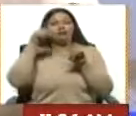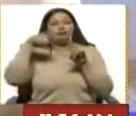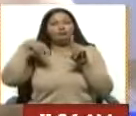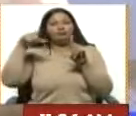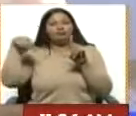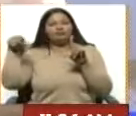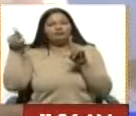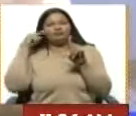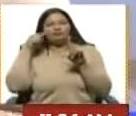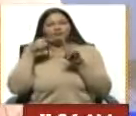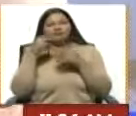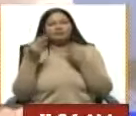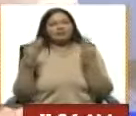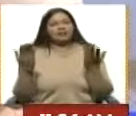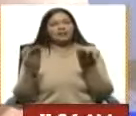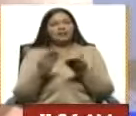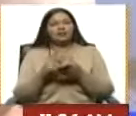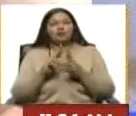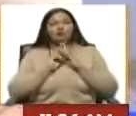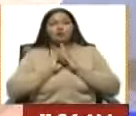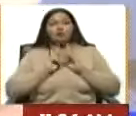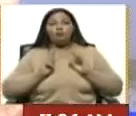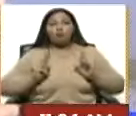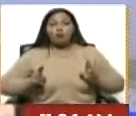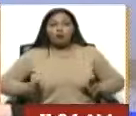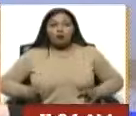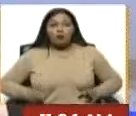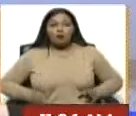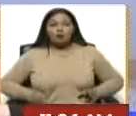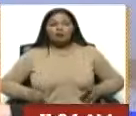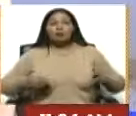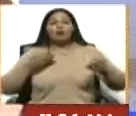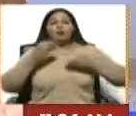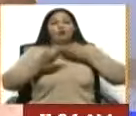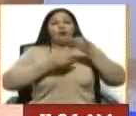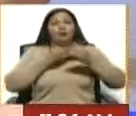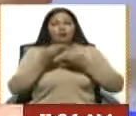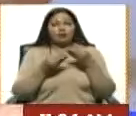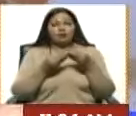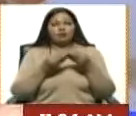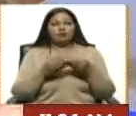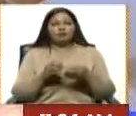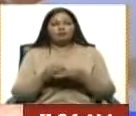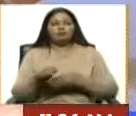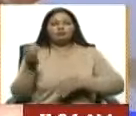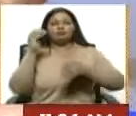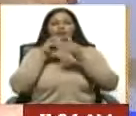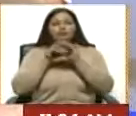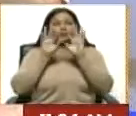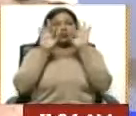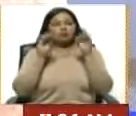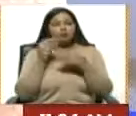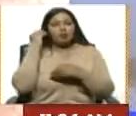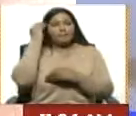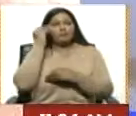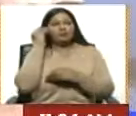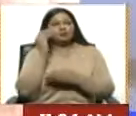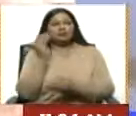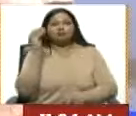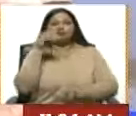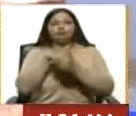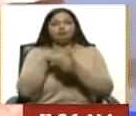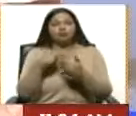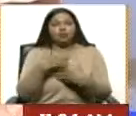No, ¿qué hay detrás del algoritmo? Seres humanos que lo realizan y que le meten su forma de pensar, que le meten